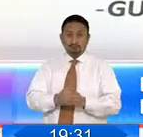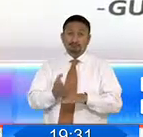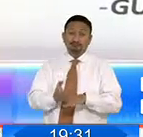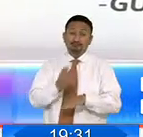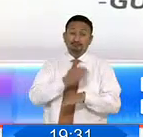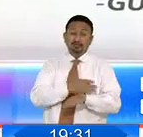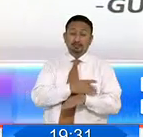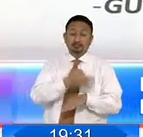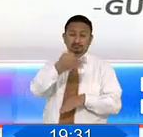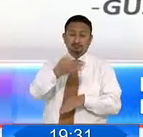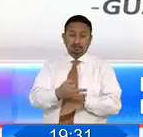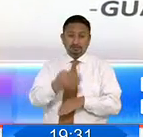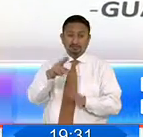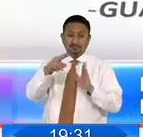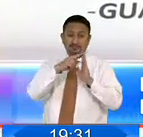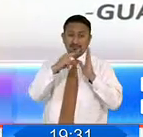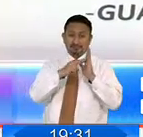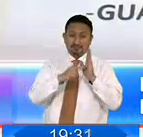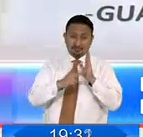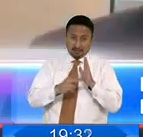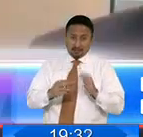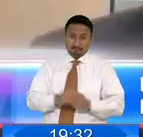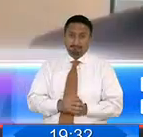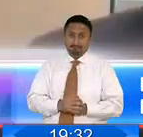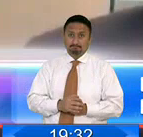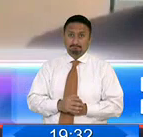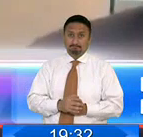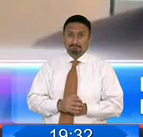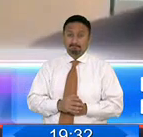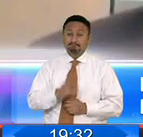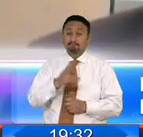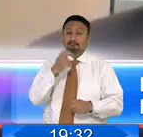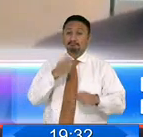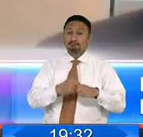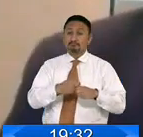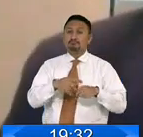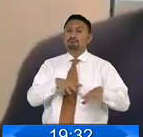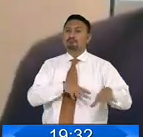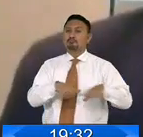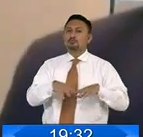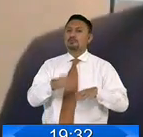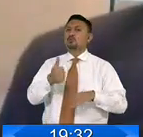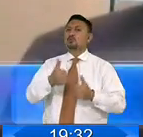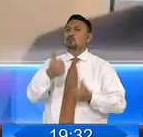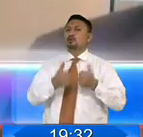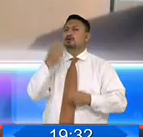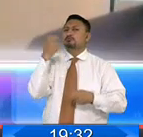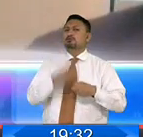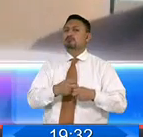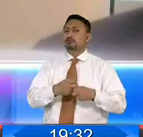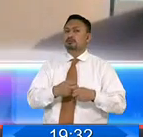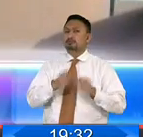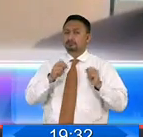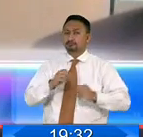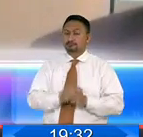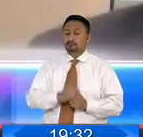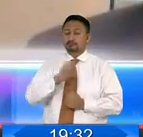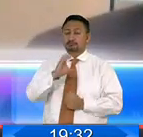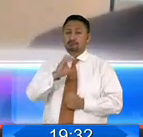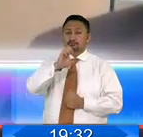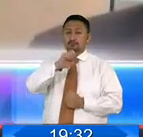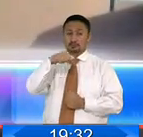al cumplimiento de varios requisitos especificar qué acción específica del content el cn